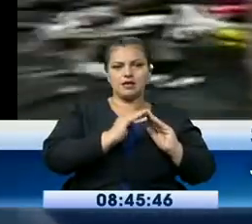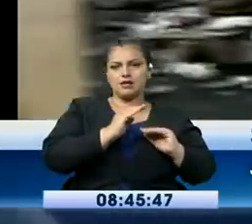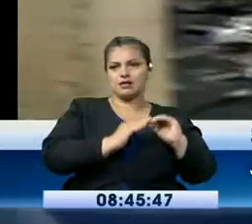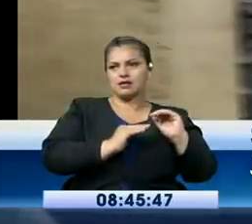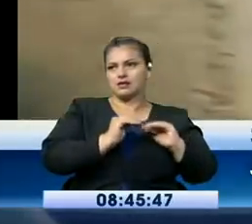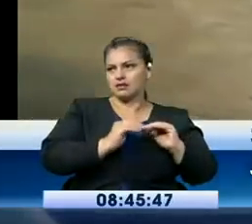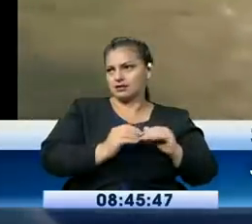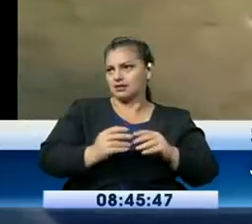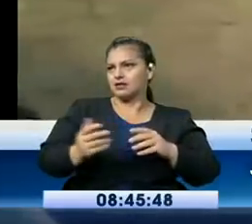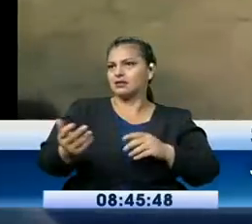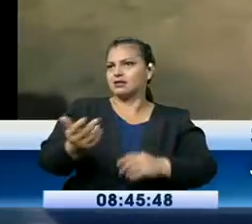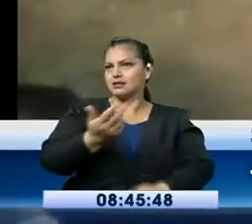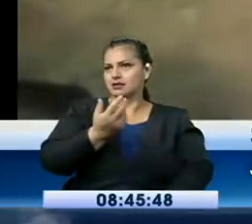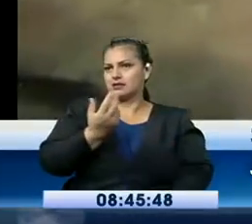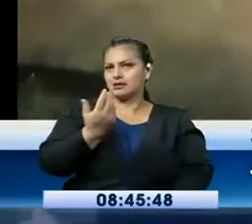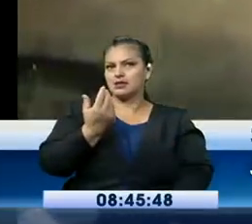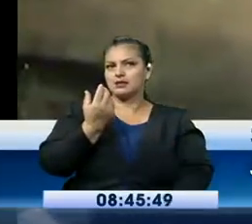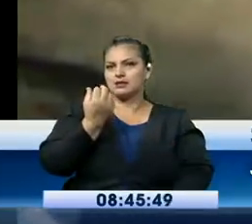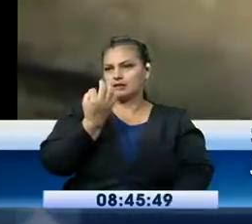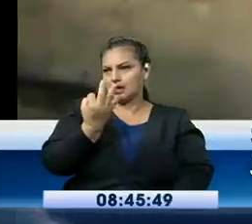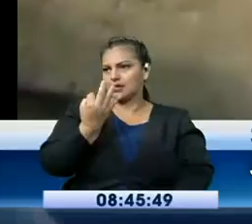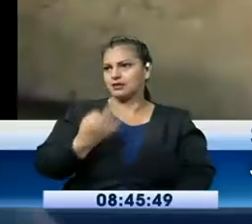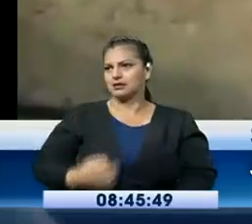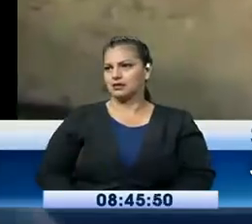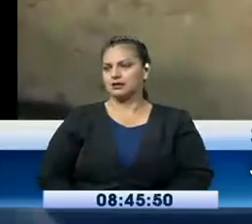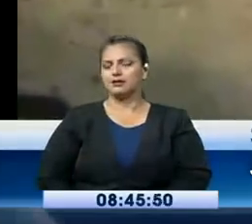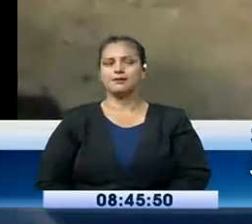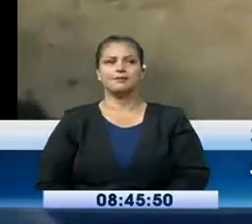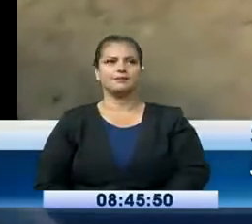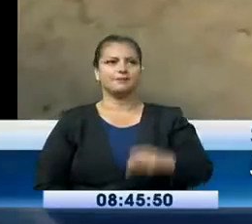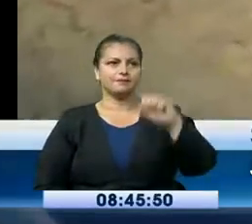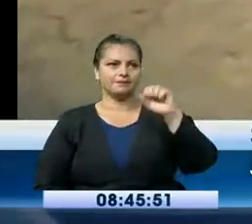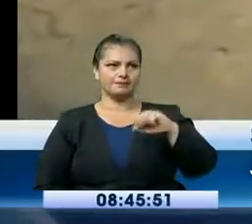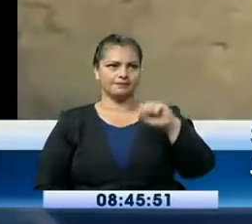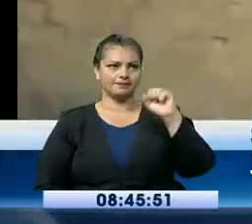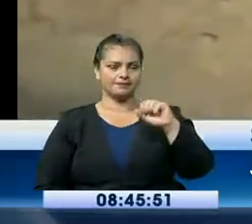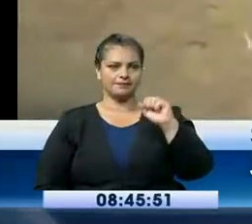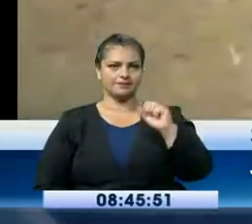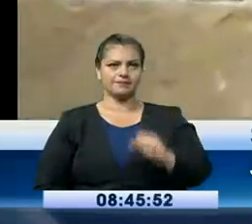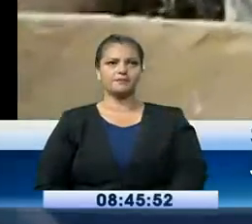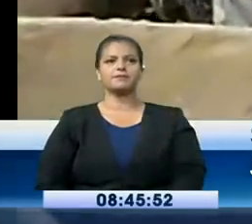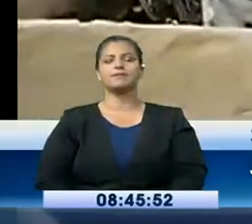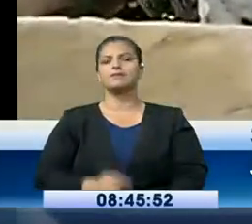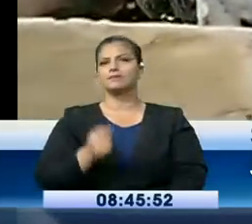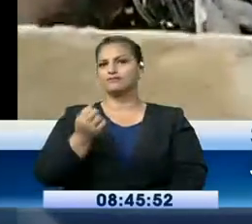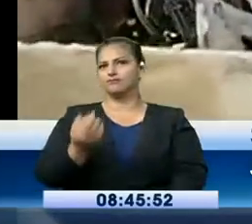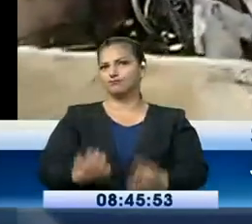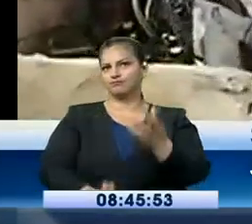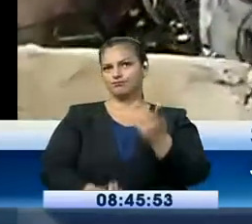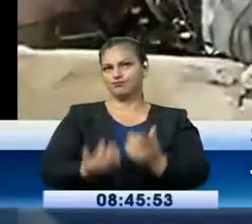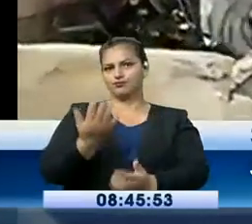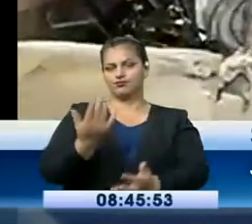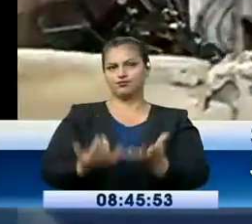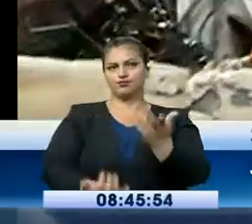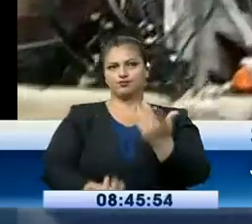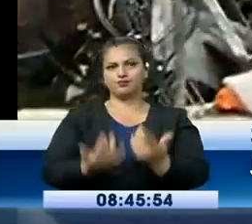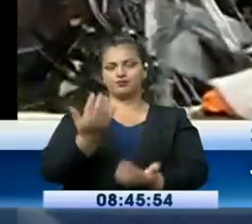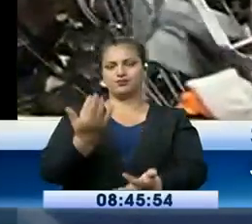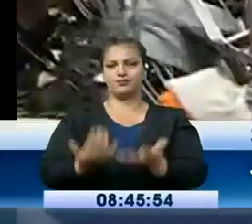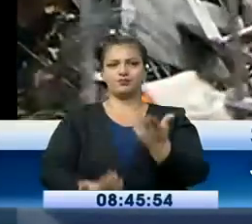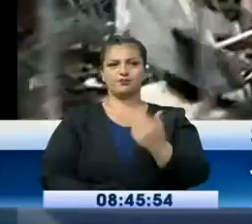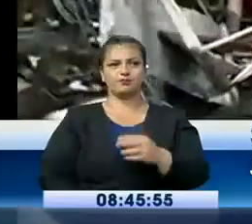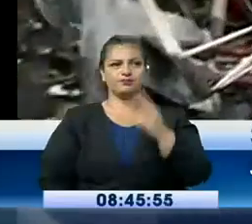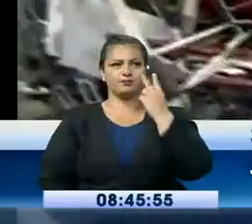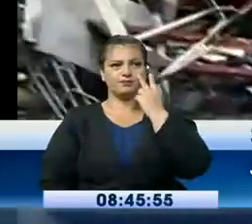está en lo último si éste en la que se incendió fue la de madera la de madera es donde inició el puerto en inicio al